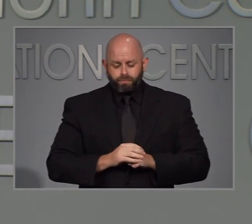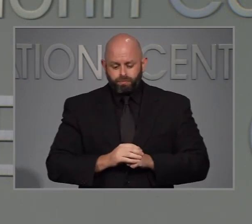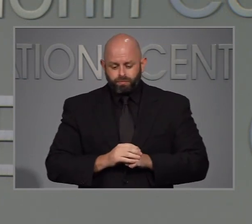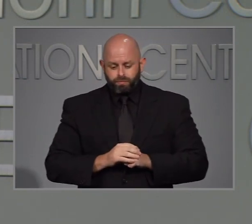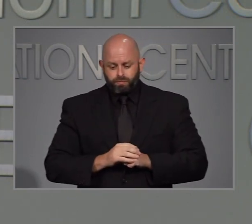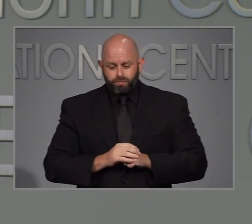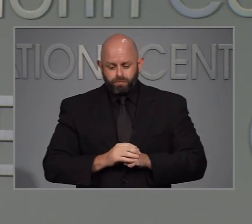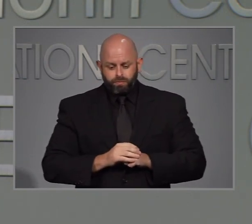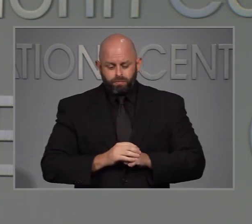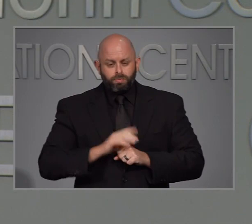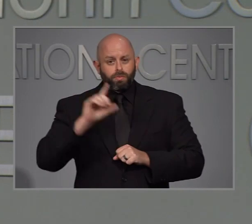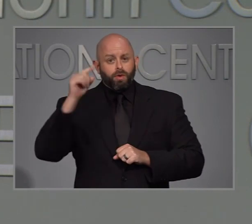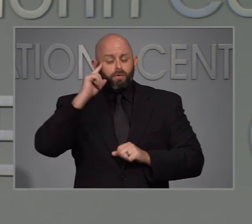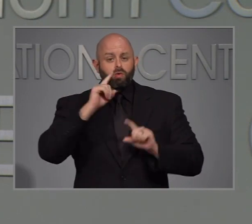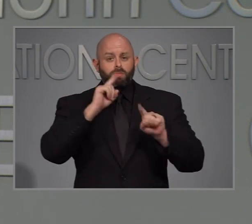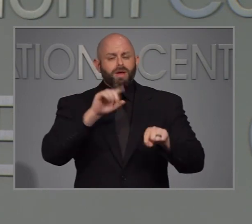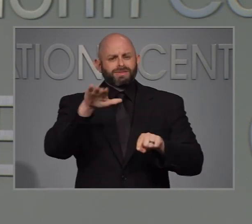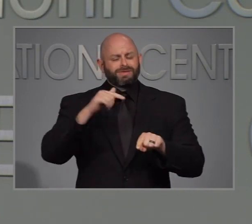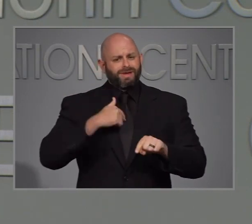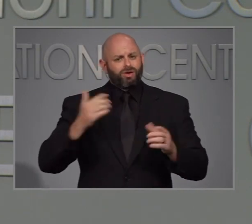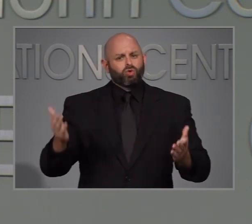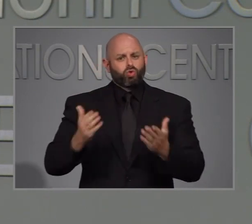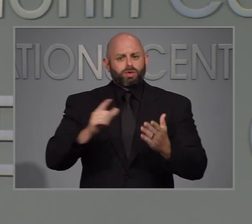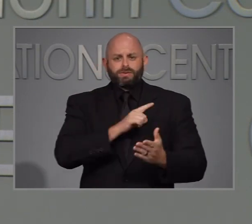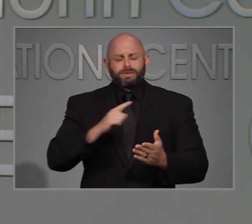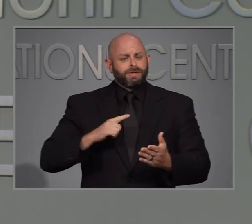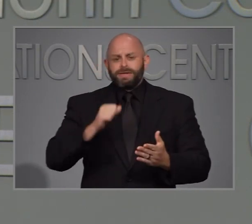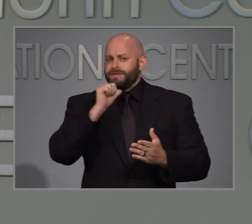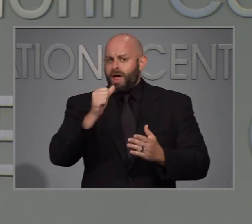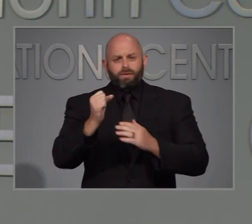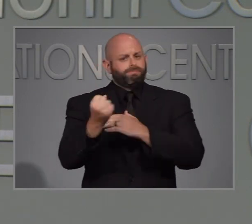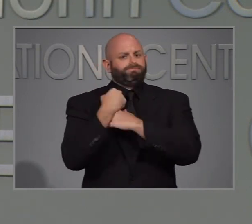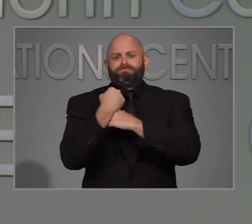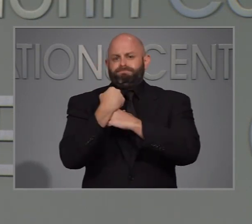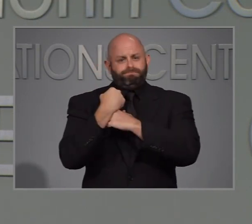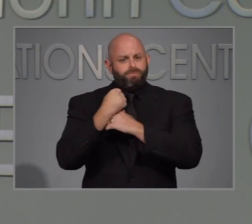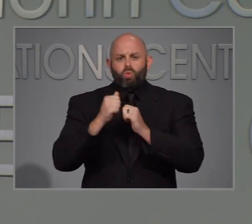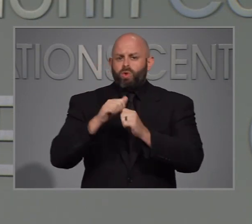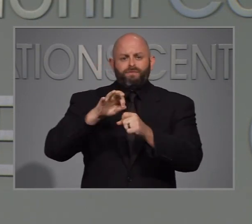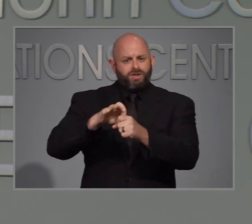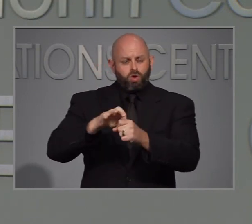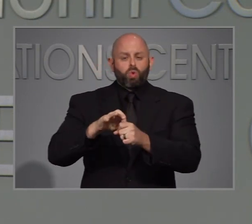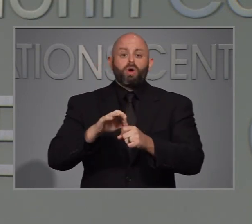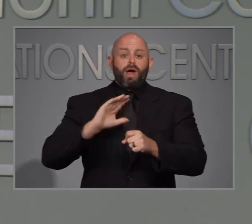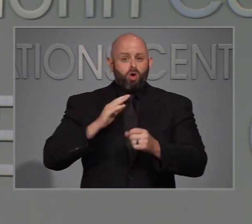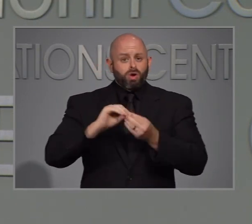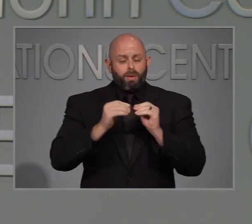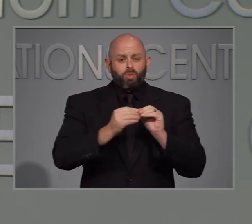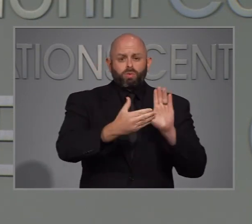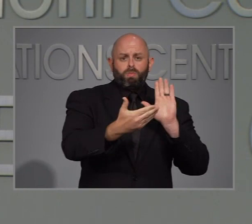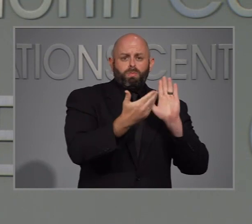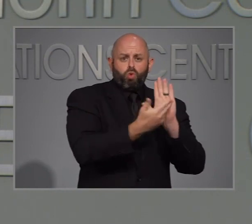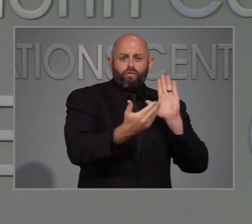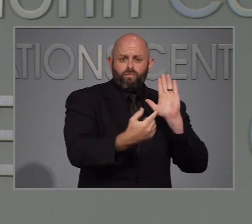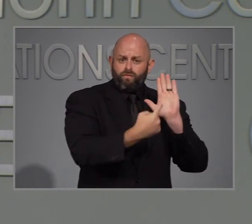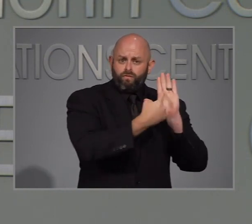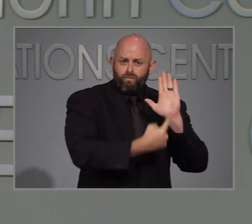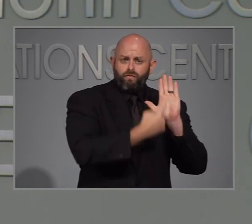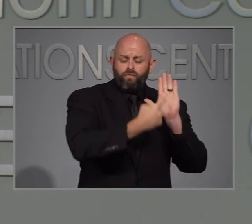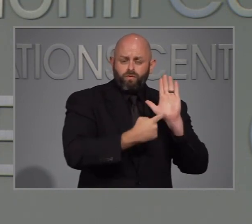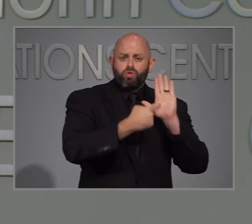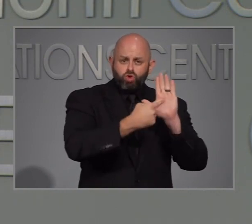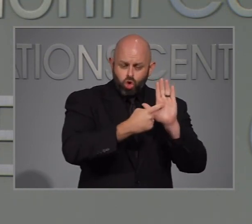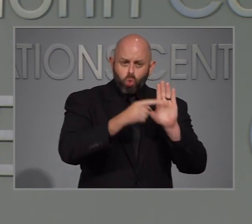Bueno, primero, le pido a los legisladores que no nieguen esta orden, porque obviamente la